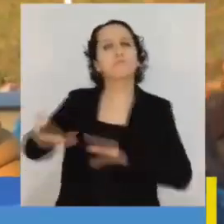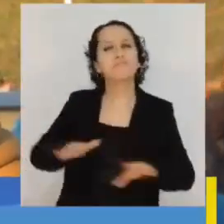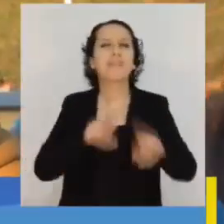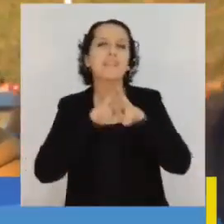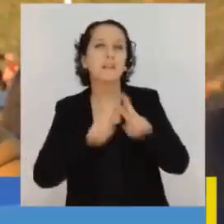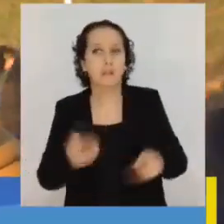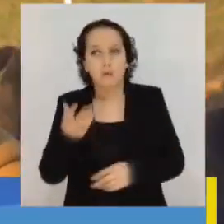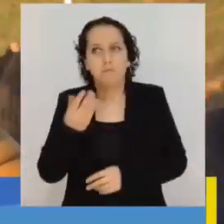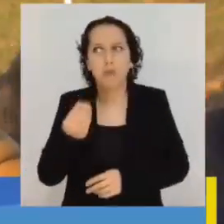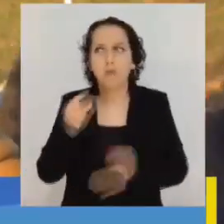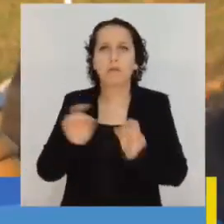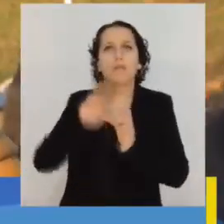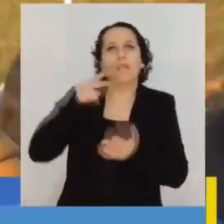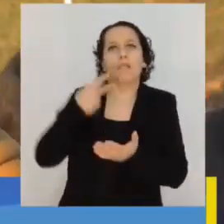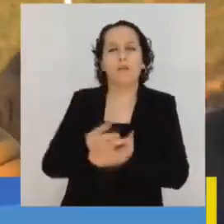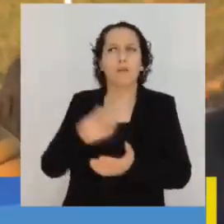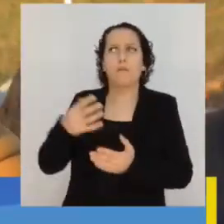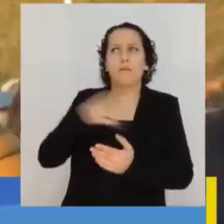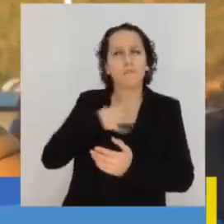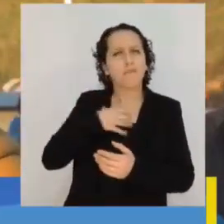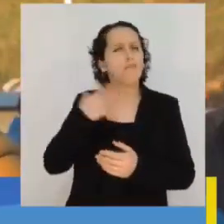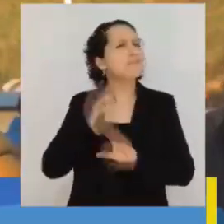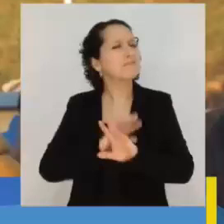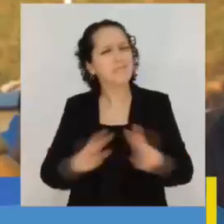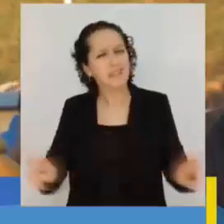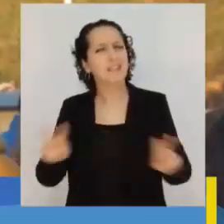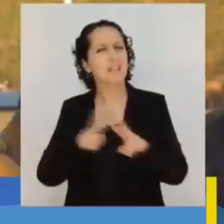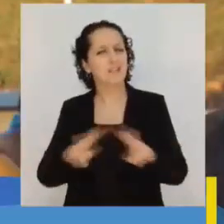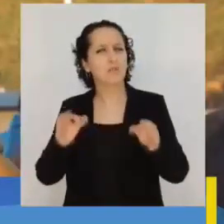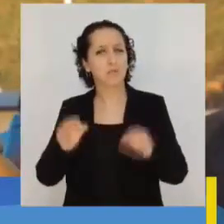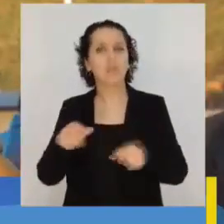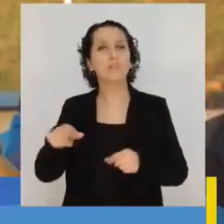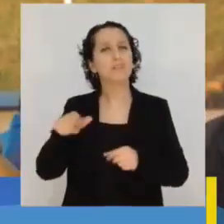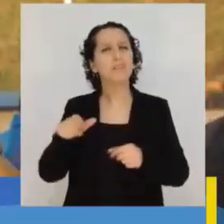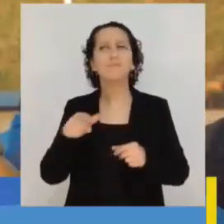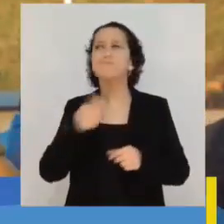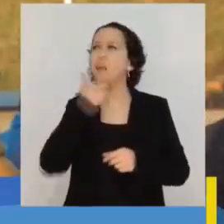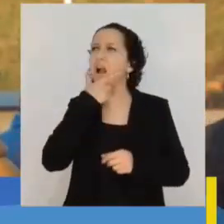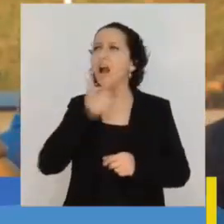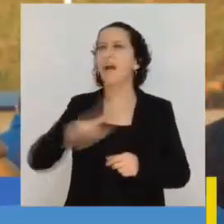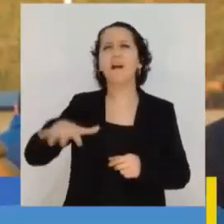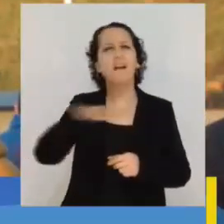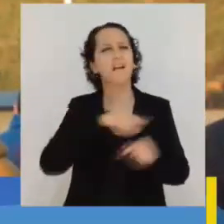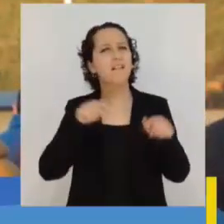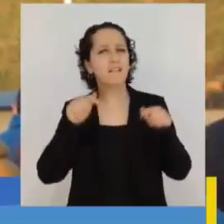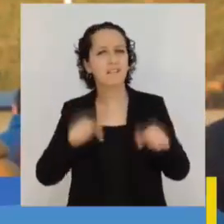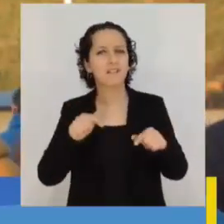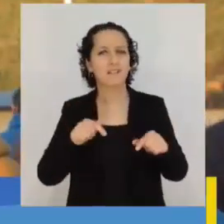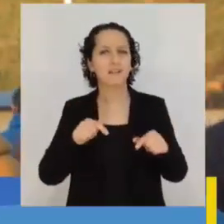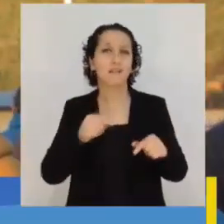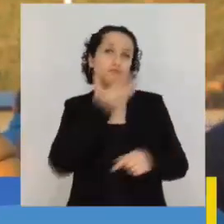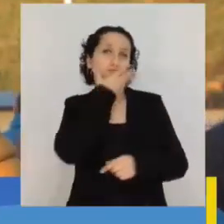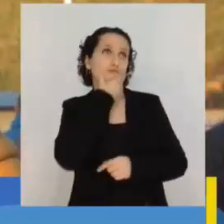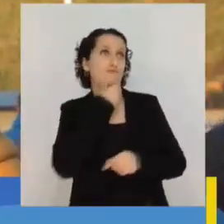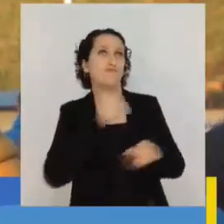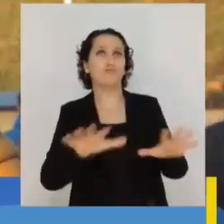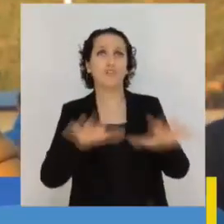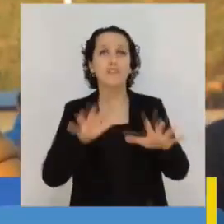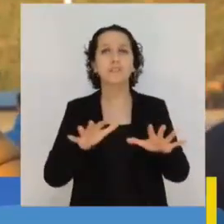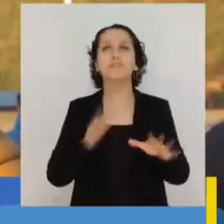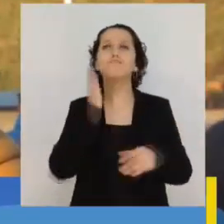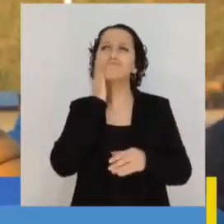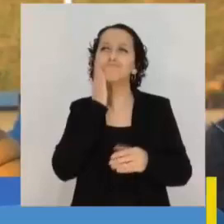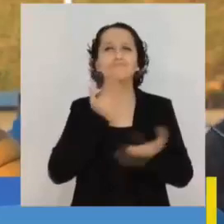tranquila, sin miedo a que les pase algo. Por lo que tengo entendido, el sector igual es como súper bacán. Es bonito, además, es